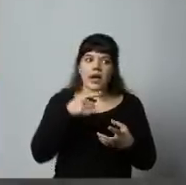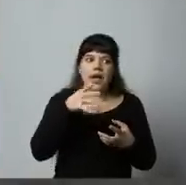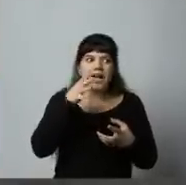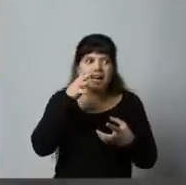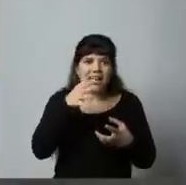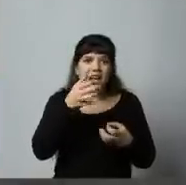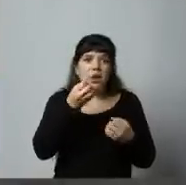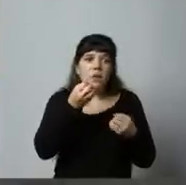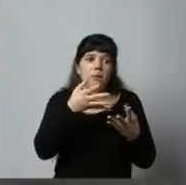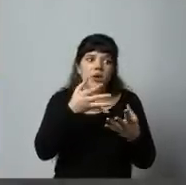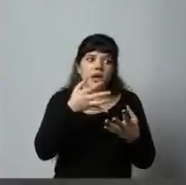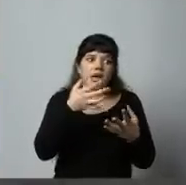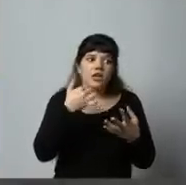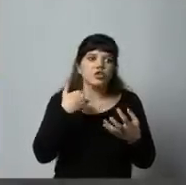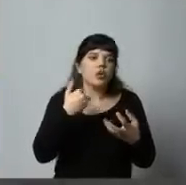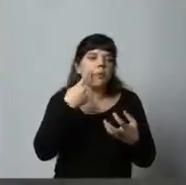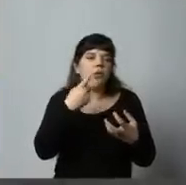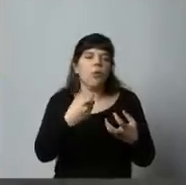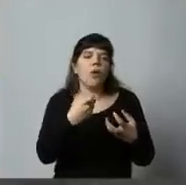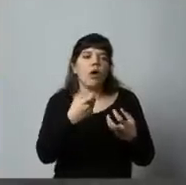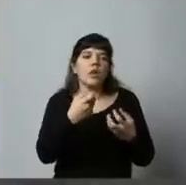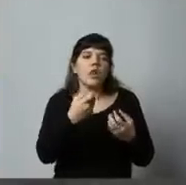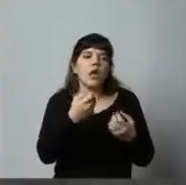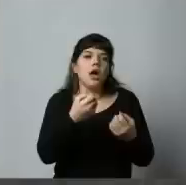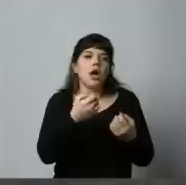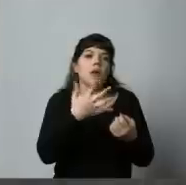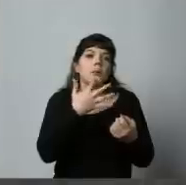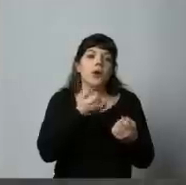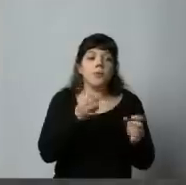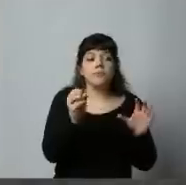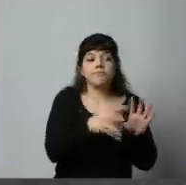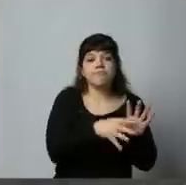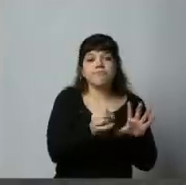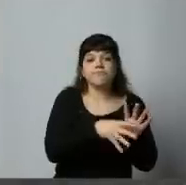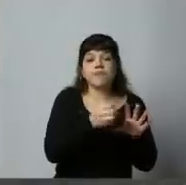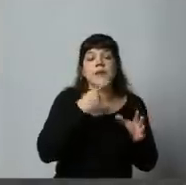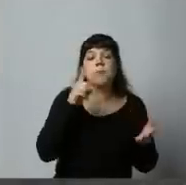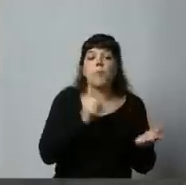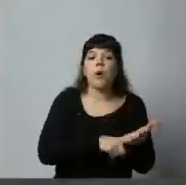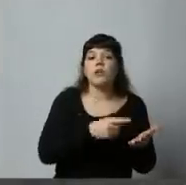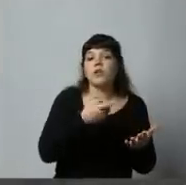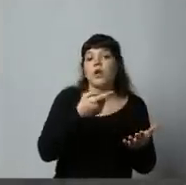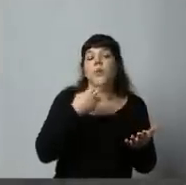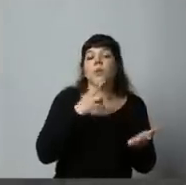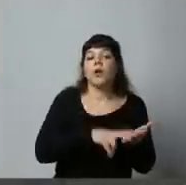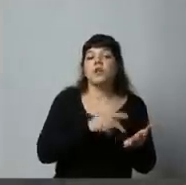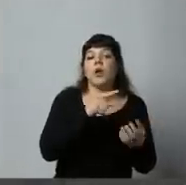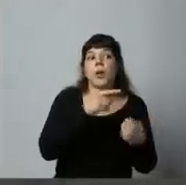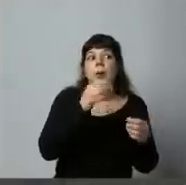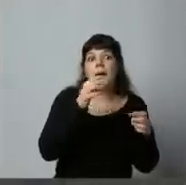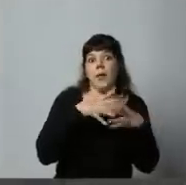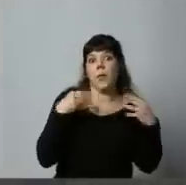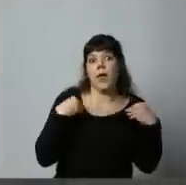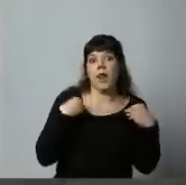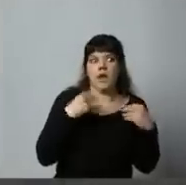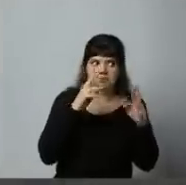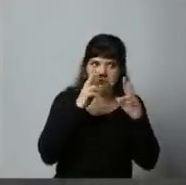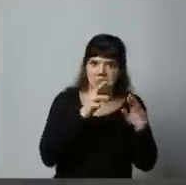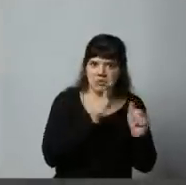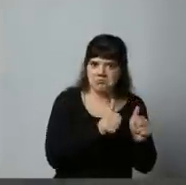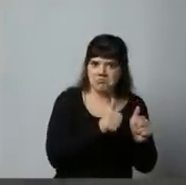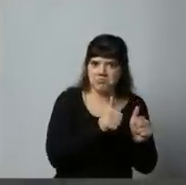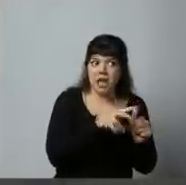de riesgo es si la recaudación del impuesto de primaria se va a respetar íntegramente ahí hay